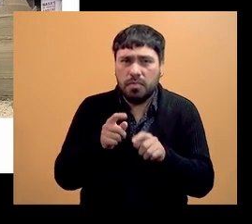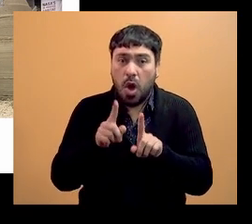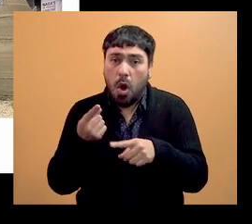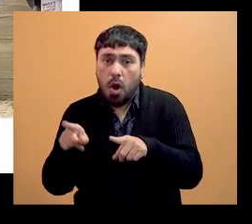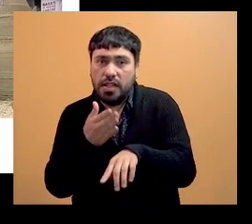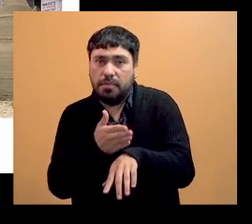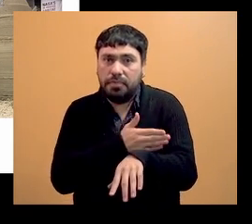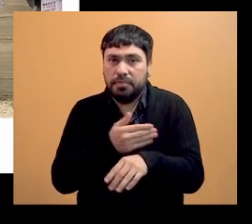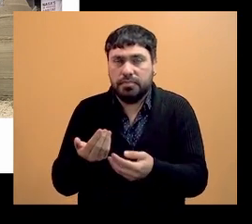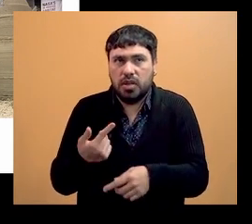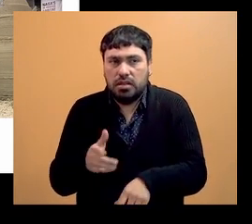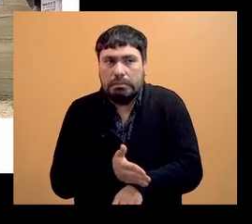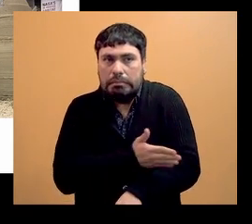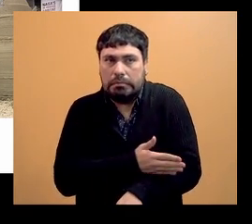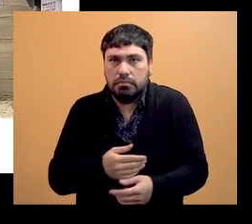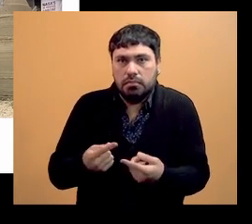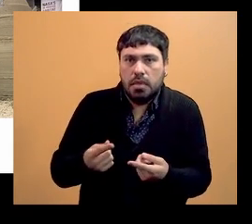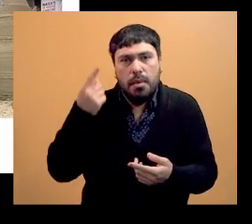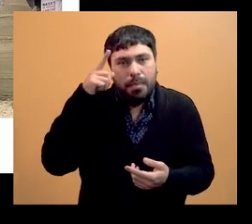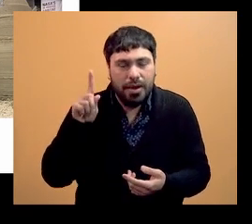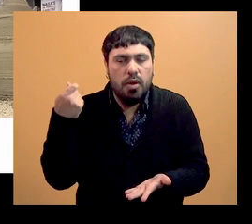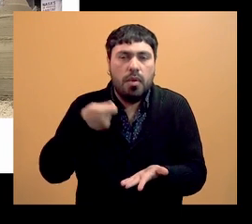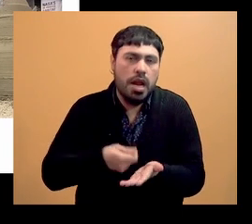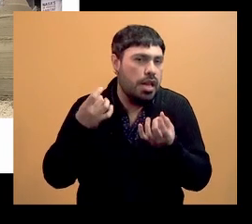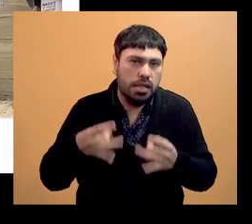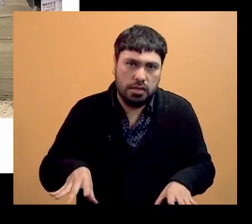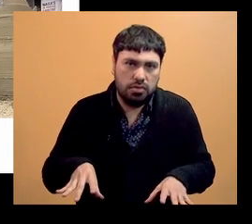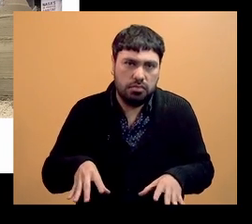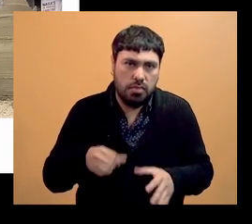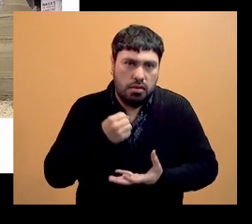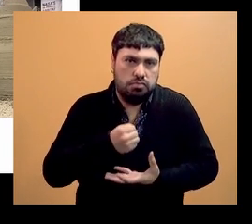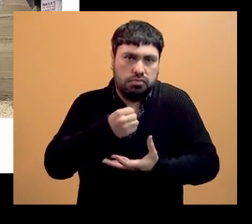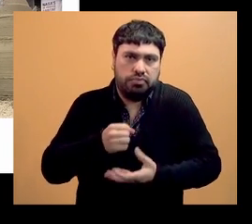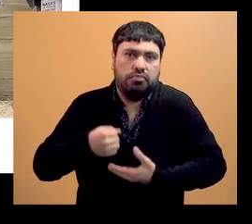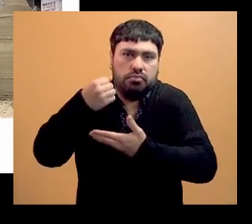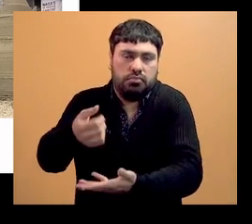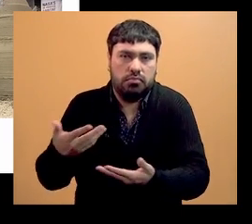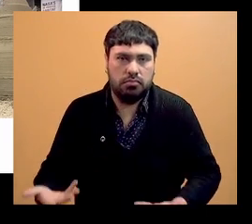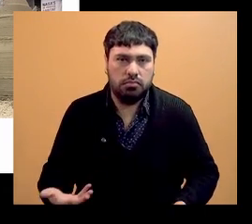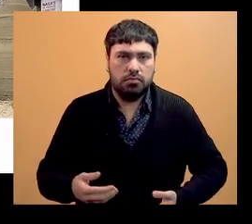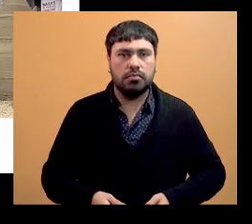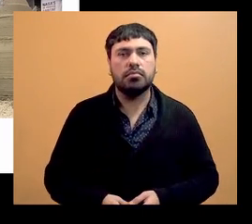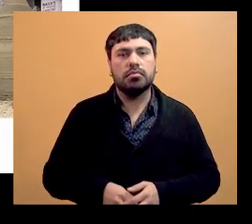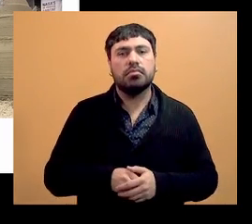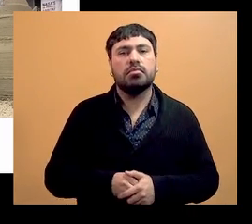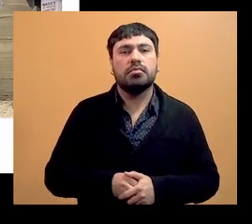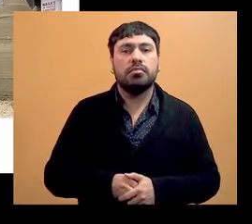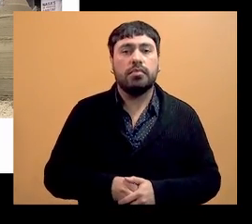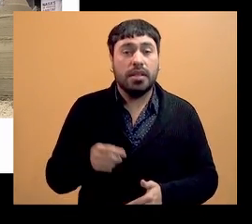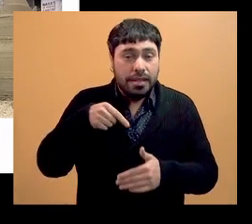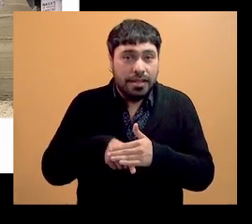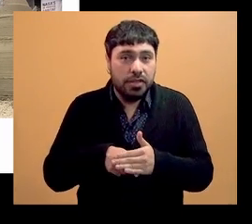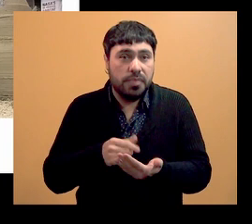duda están avanzando, ya tienen fondos asignados. Lo mismo para lo que sigue en la parte de su planificación